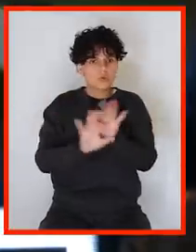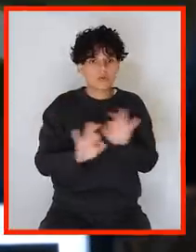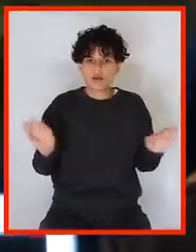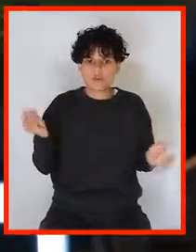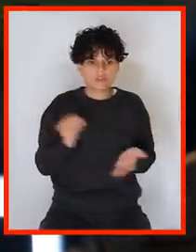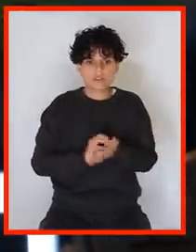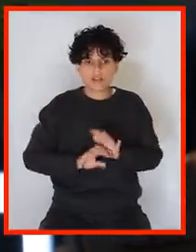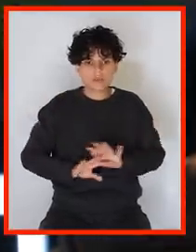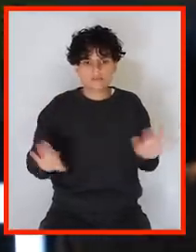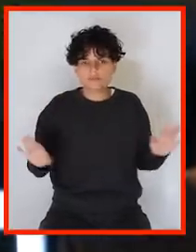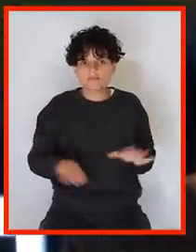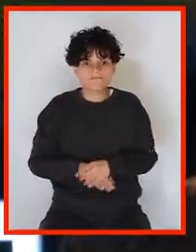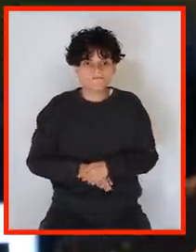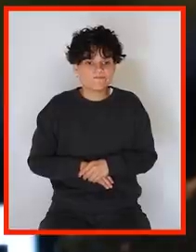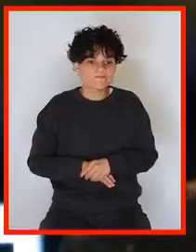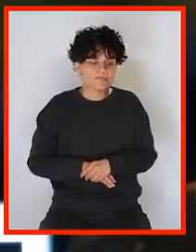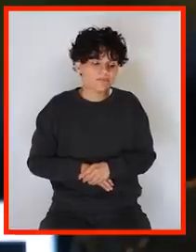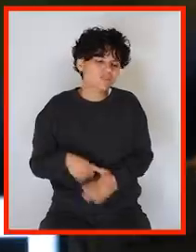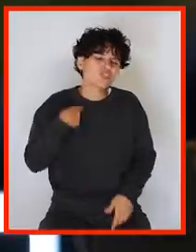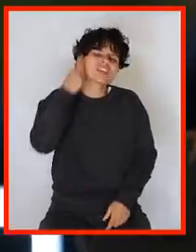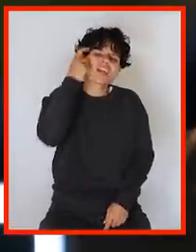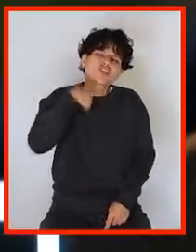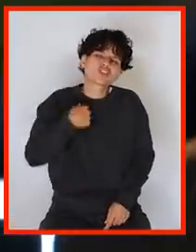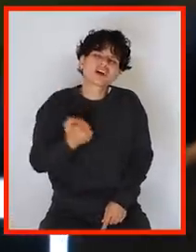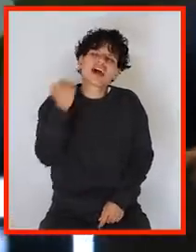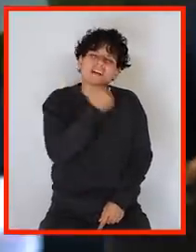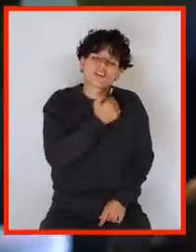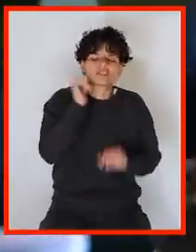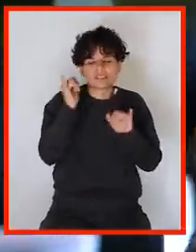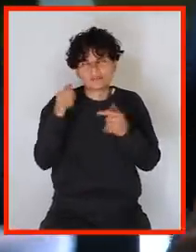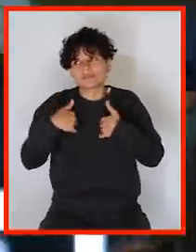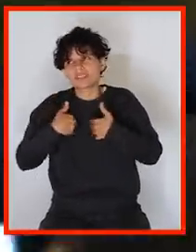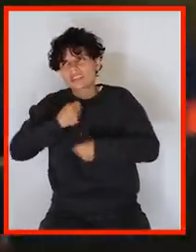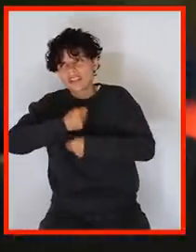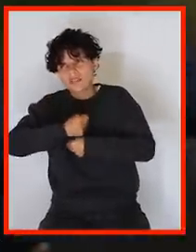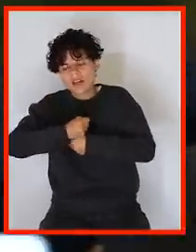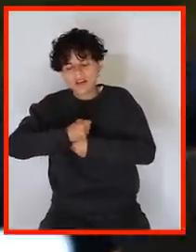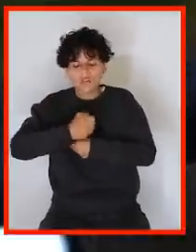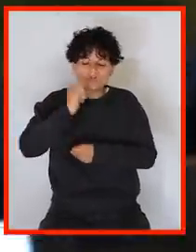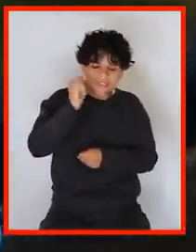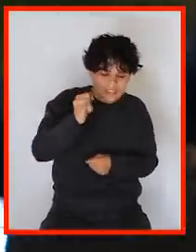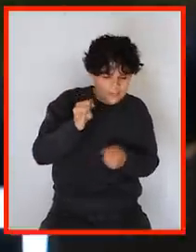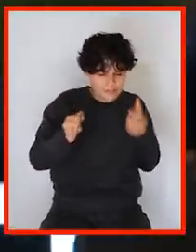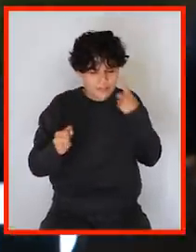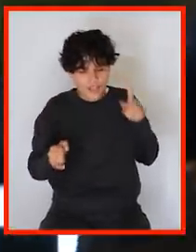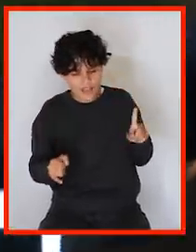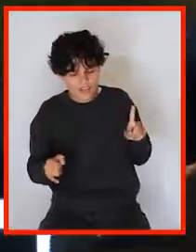Pero yo sé que igual como que cometí un error, ¿cachai? O sea, era parte de mi pega,